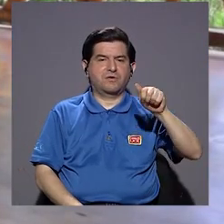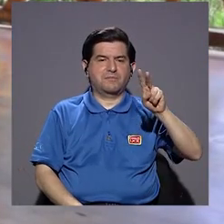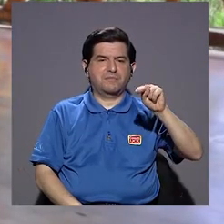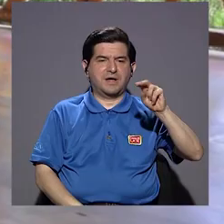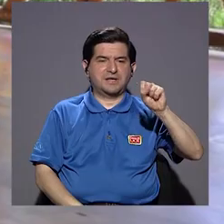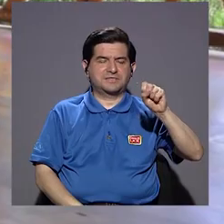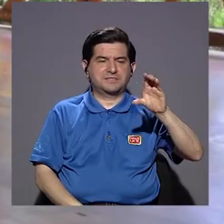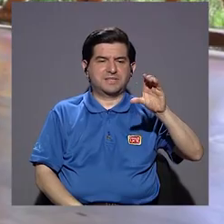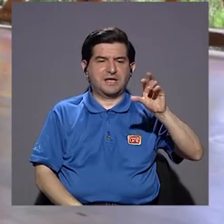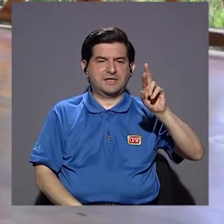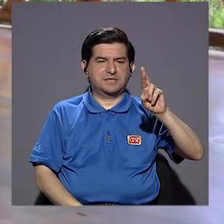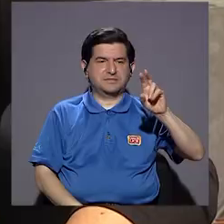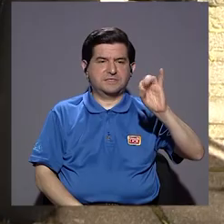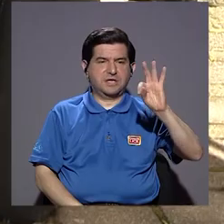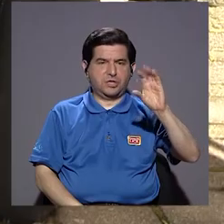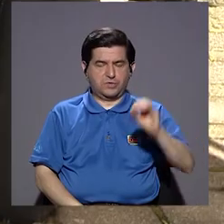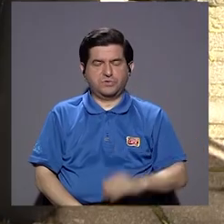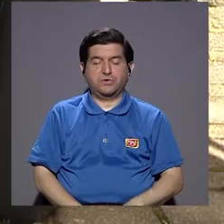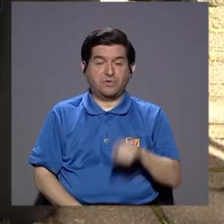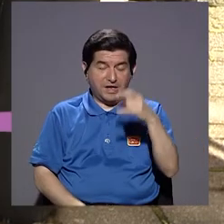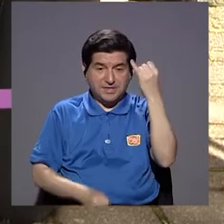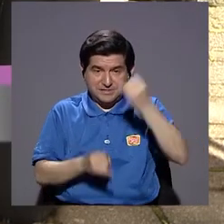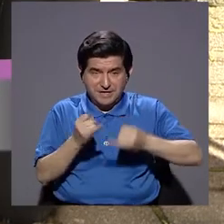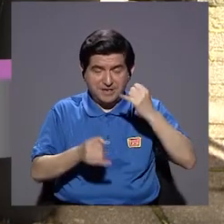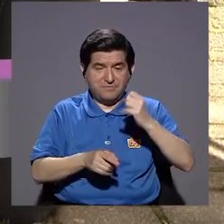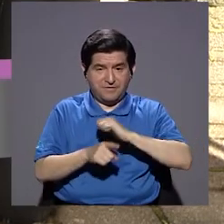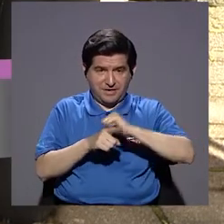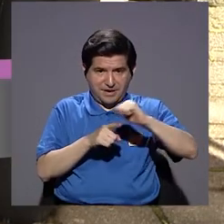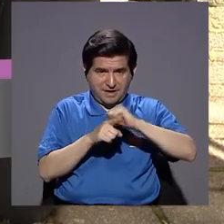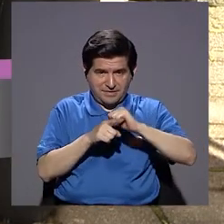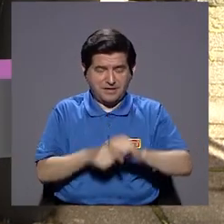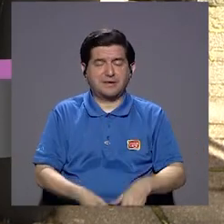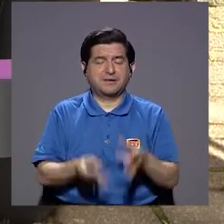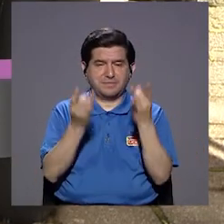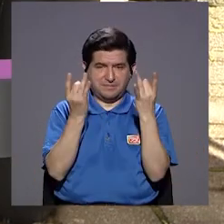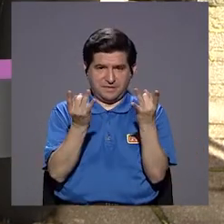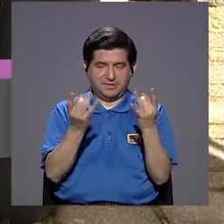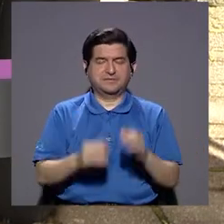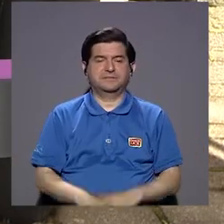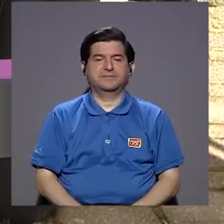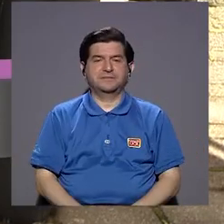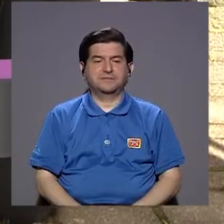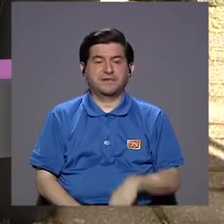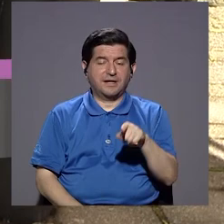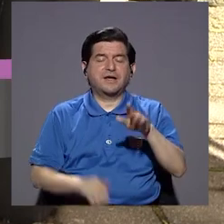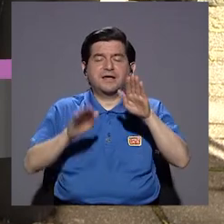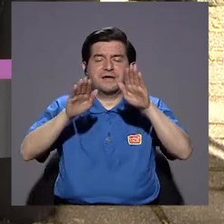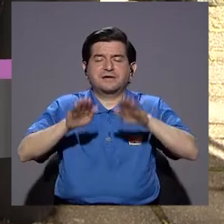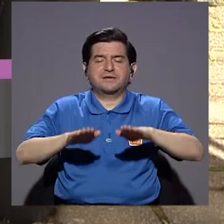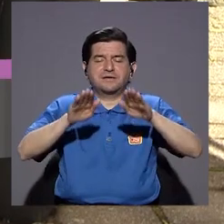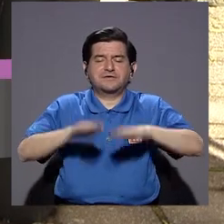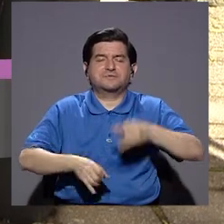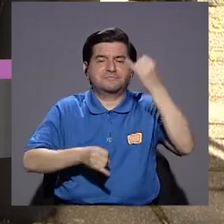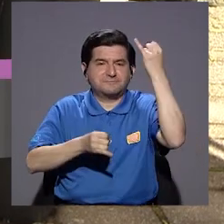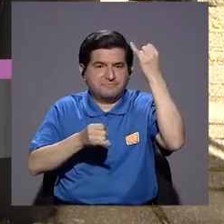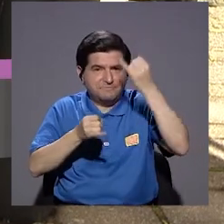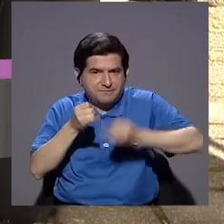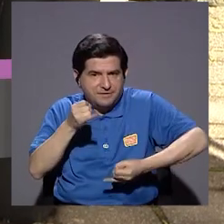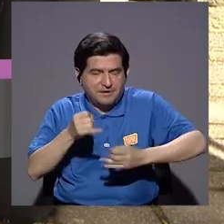la postura de muerto que es como el final de cualquier práctica de yoga, la relajación